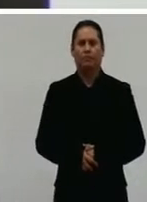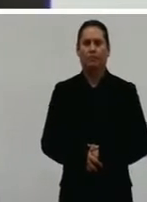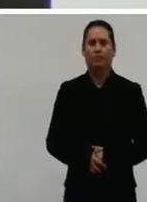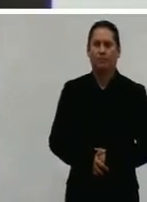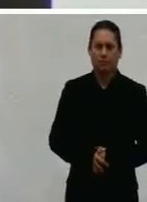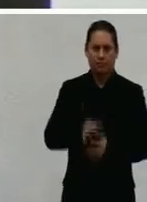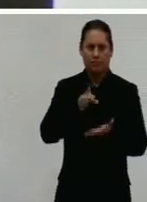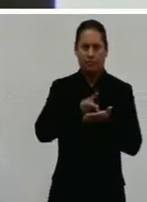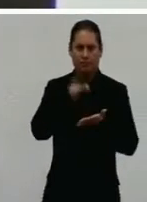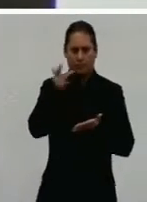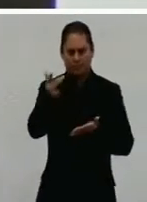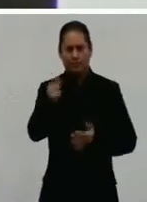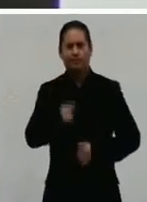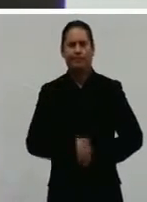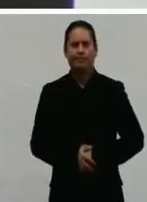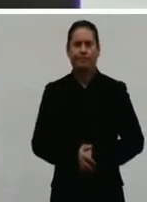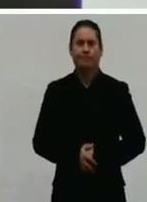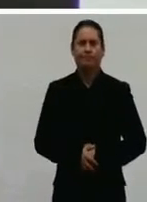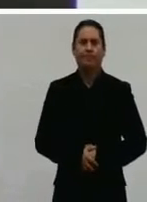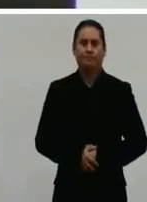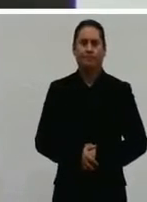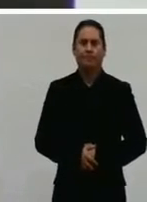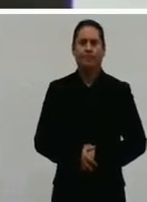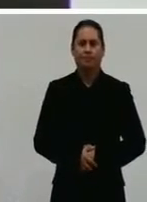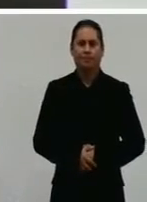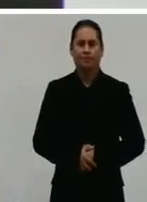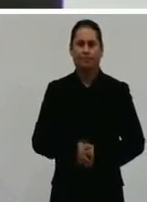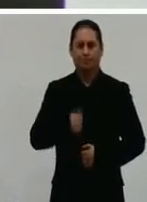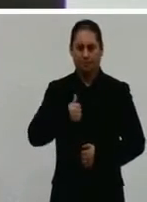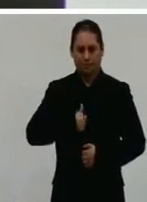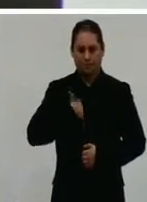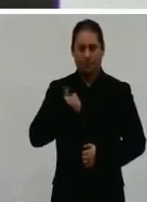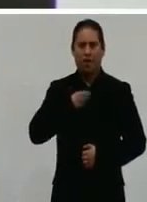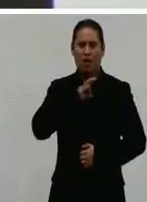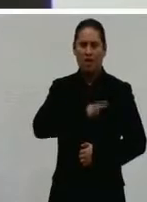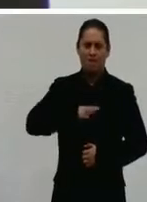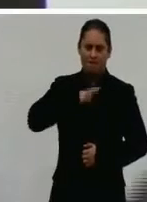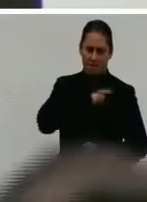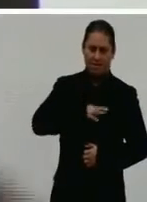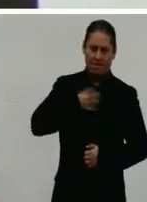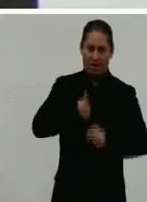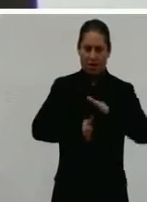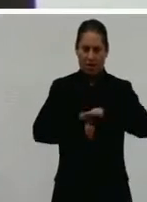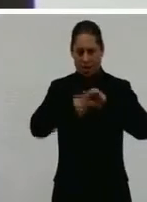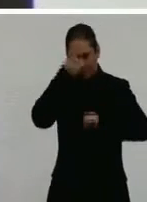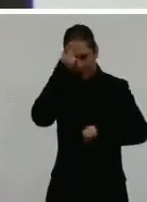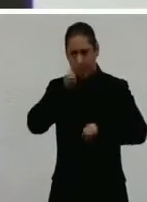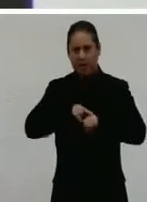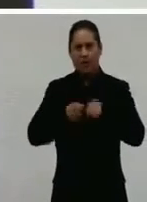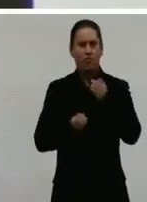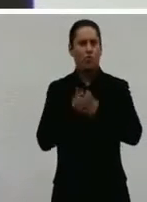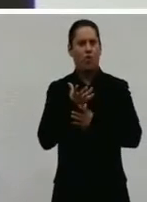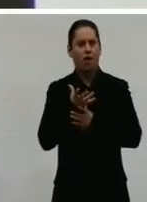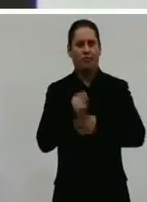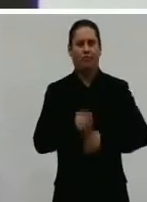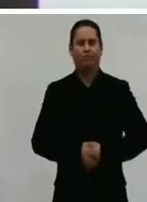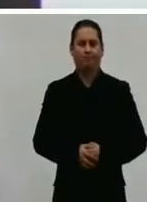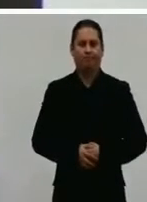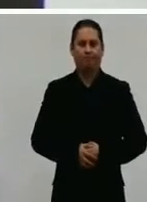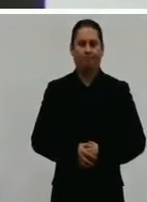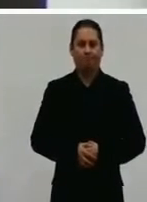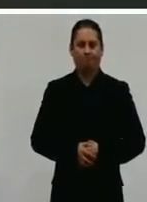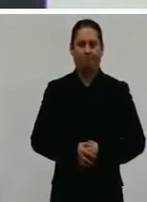muchas gracias aprovecho para felicitar a la nueva mesa directiva que tendrá